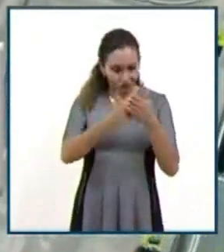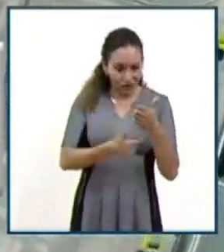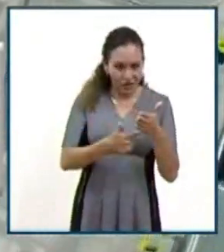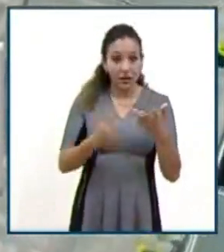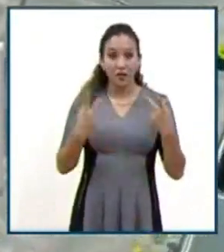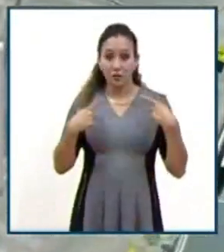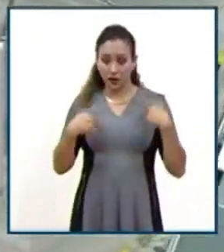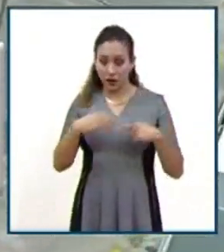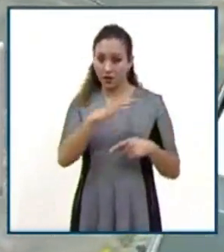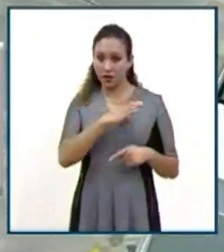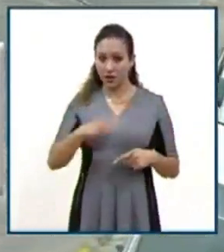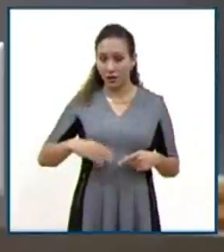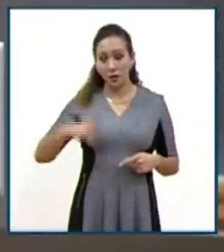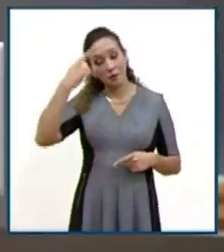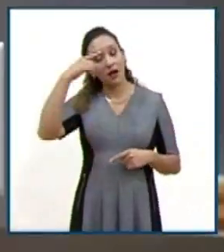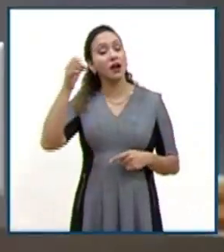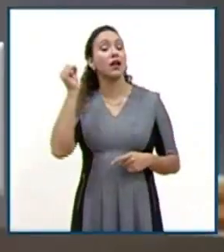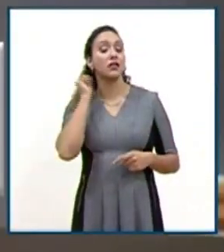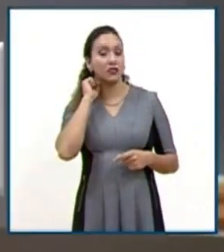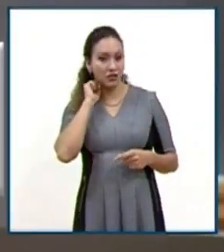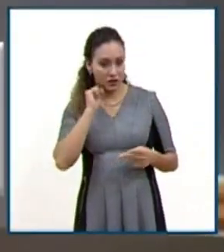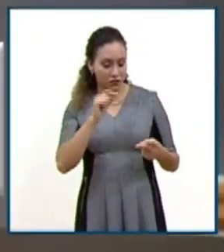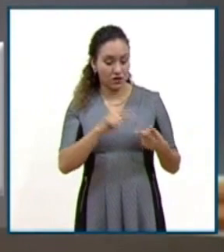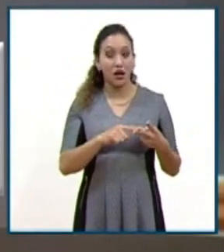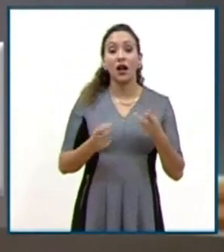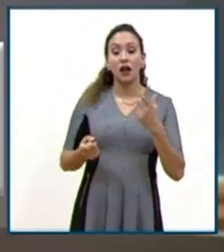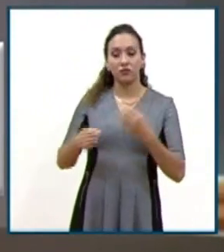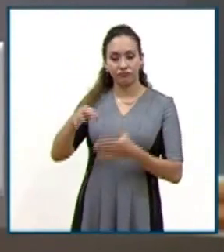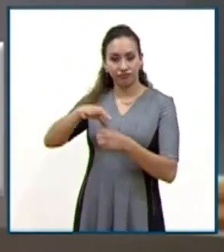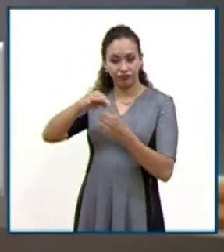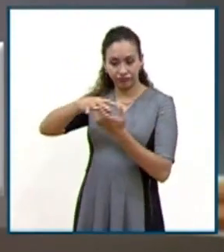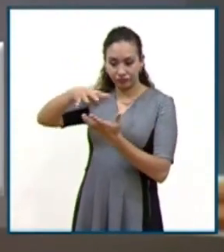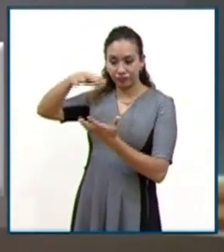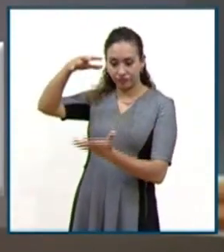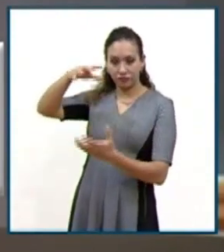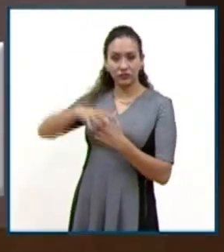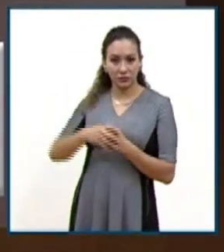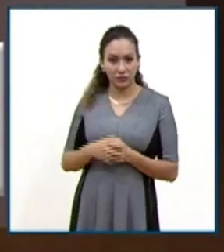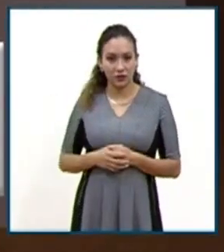centro de la capital del país. Vámonos rápidamente a unos mensajes y regresamos con más.